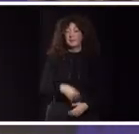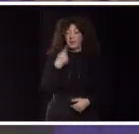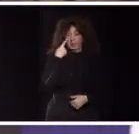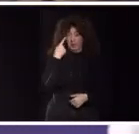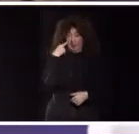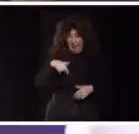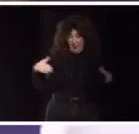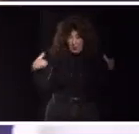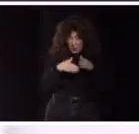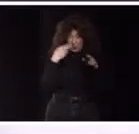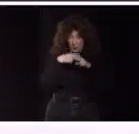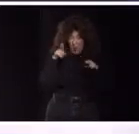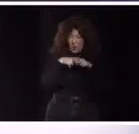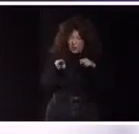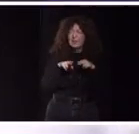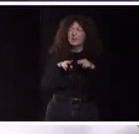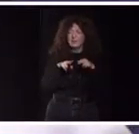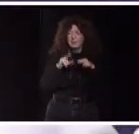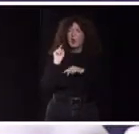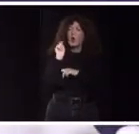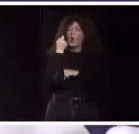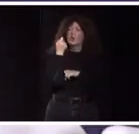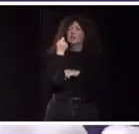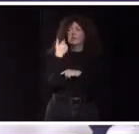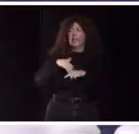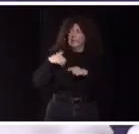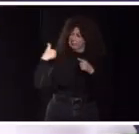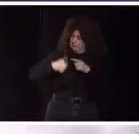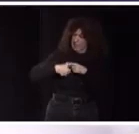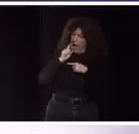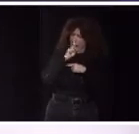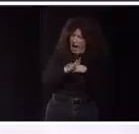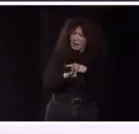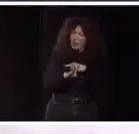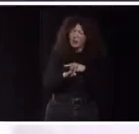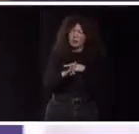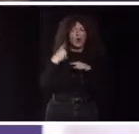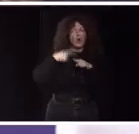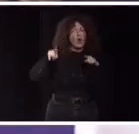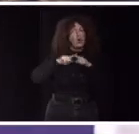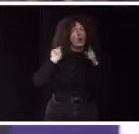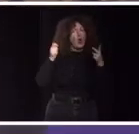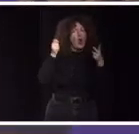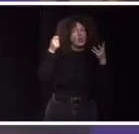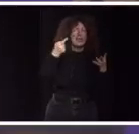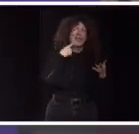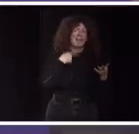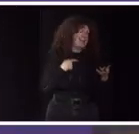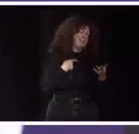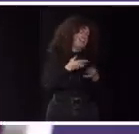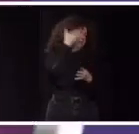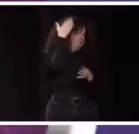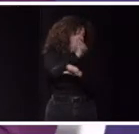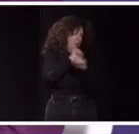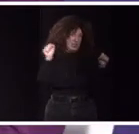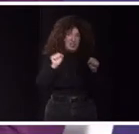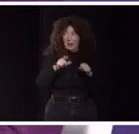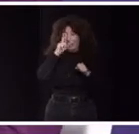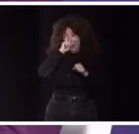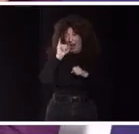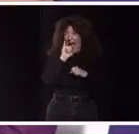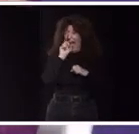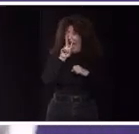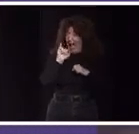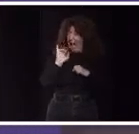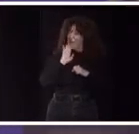esta fuerza política ha conseguido en estos años muchas cosas que nos decían que eran imposibles. Javi recordaba